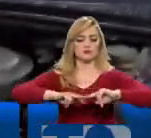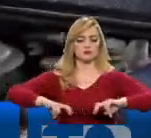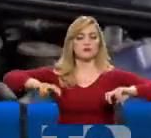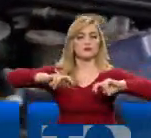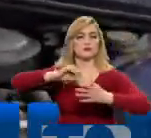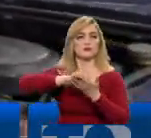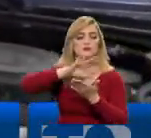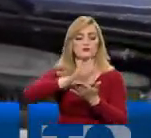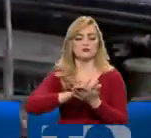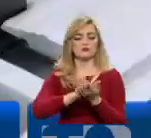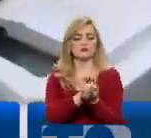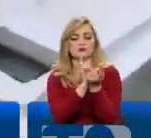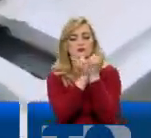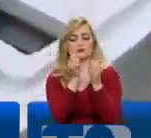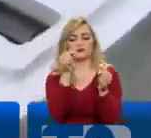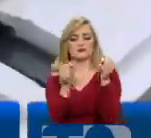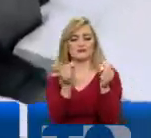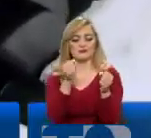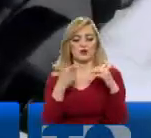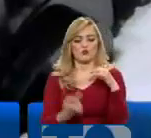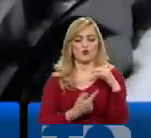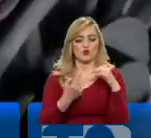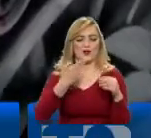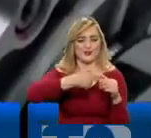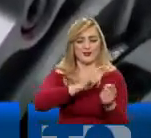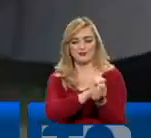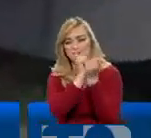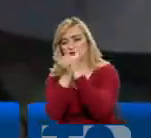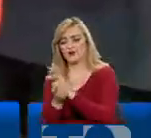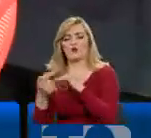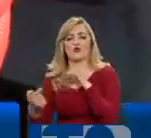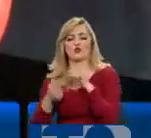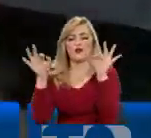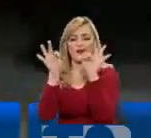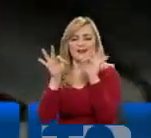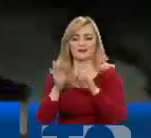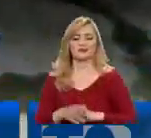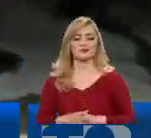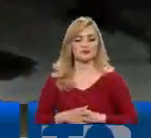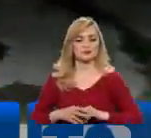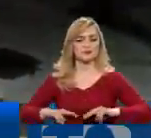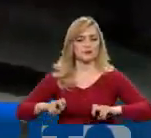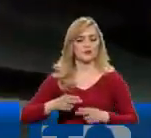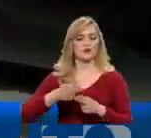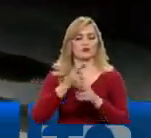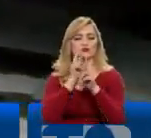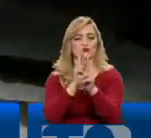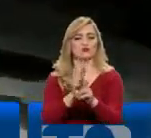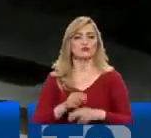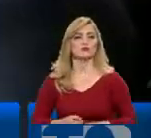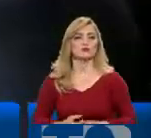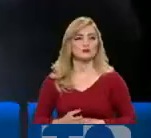y aplican la transformación de un vehículo de motor a gasolina hacia un motor eléctrico. Esta investigación pronto dará sus